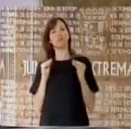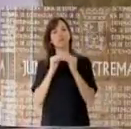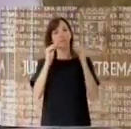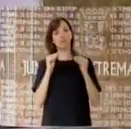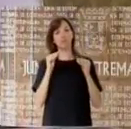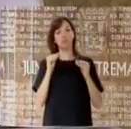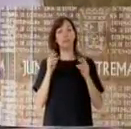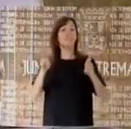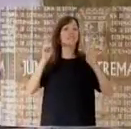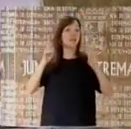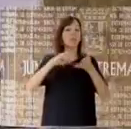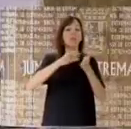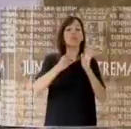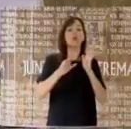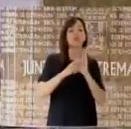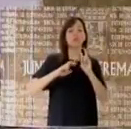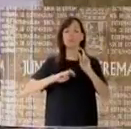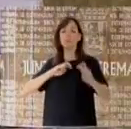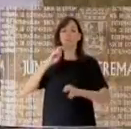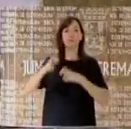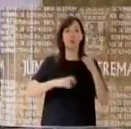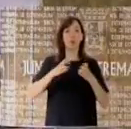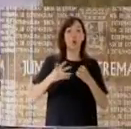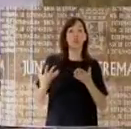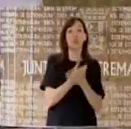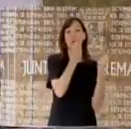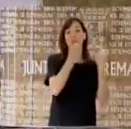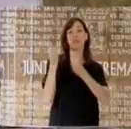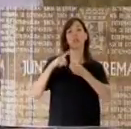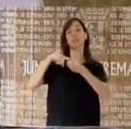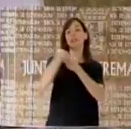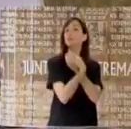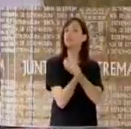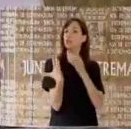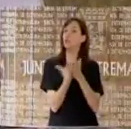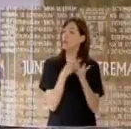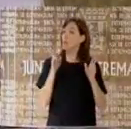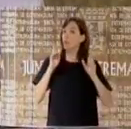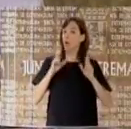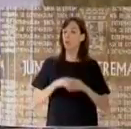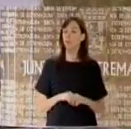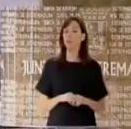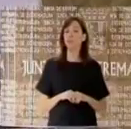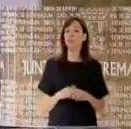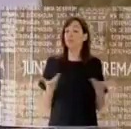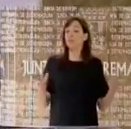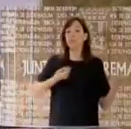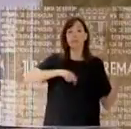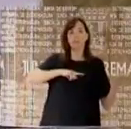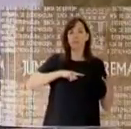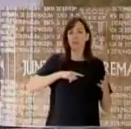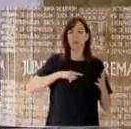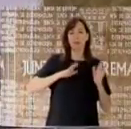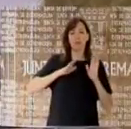transformador sume a todas las administraciones. Pero como nosotros no vamos a parar ni